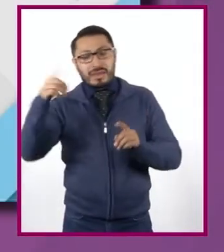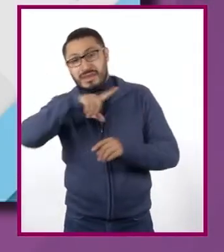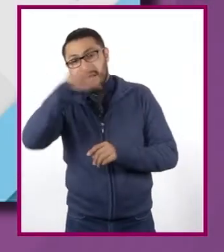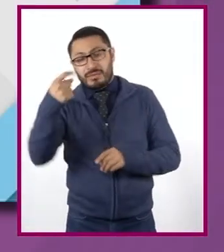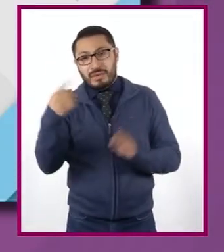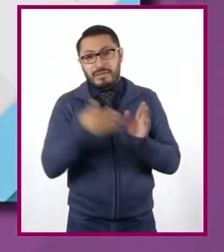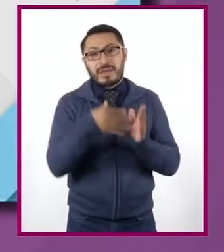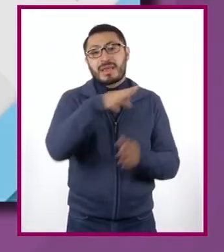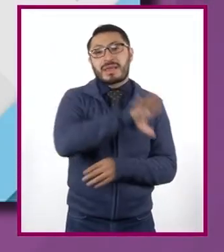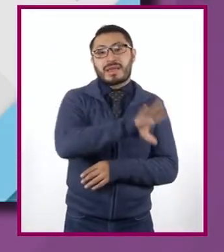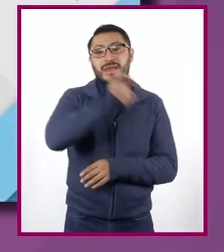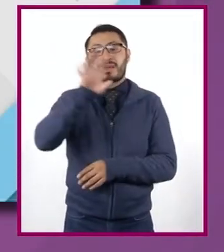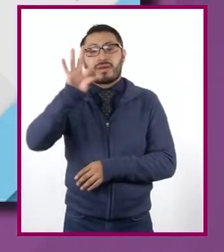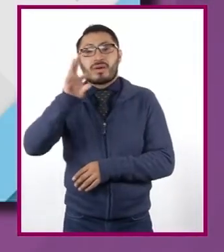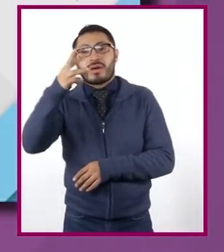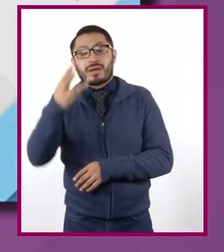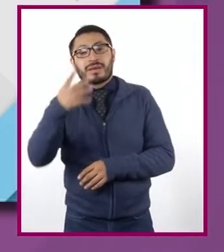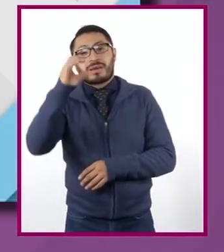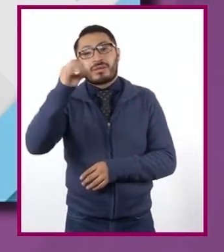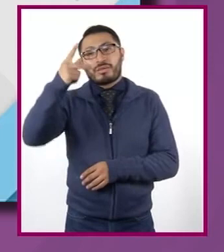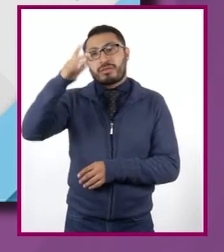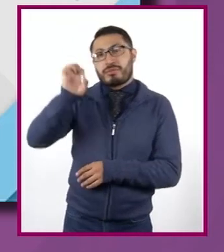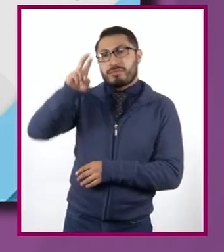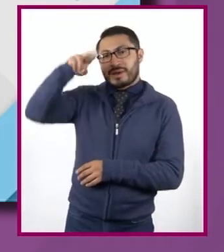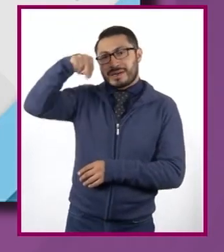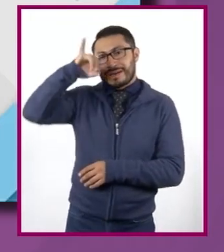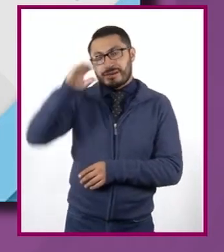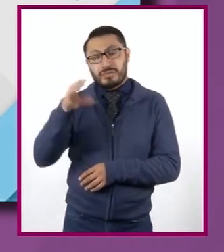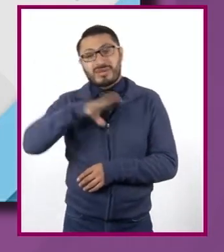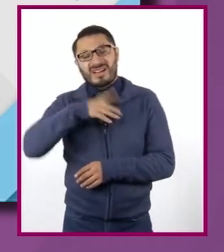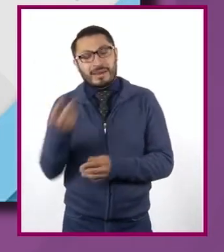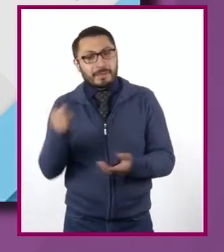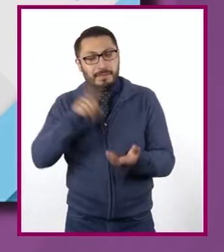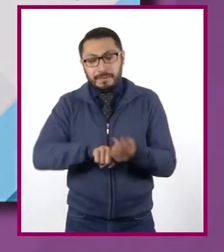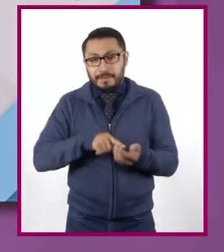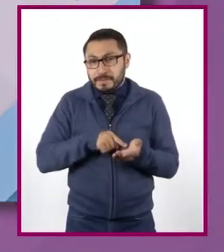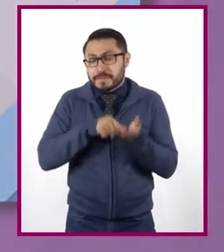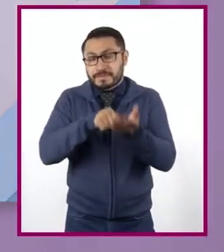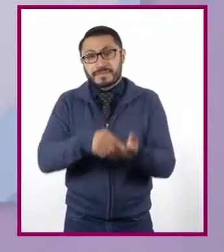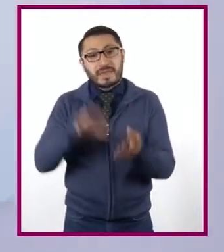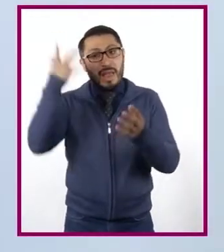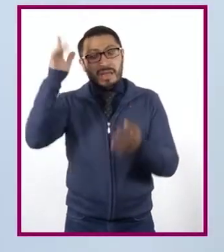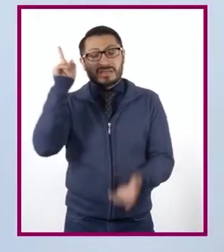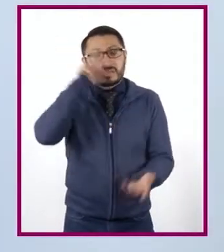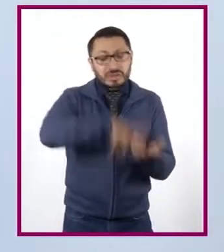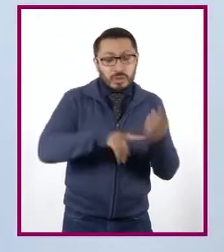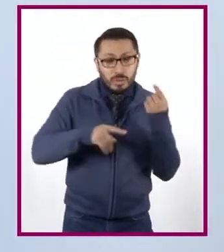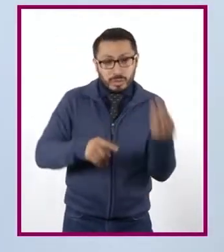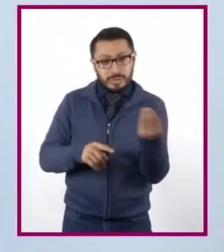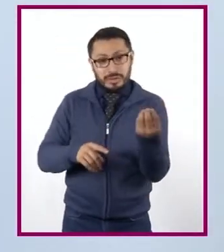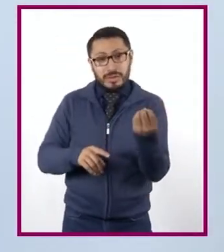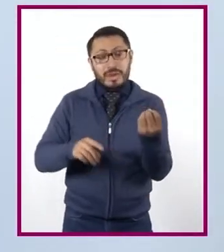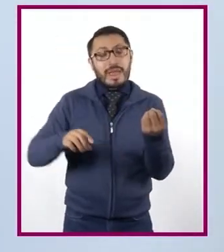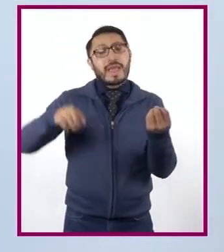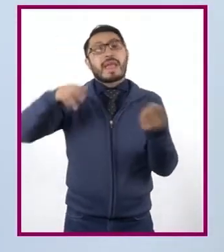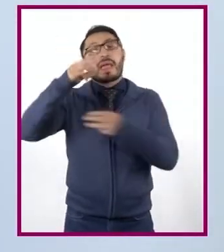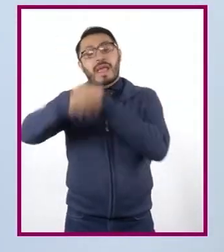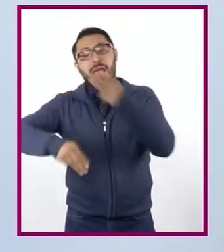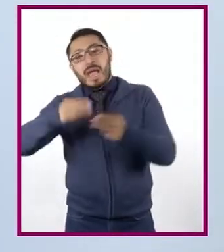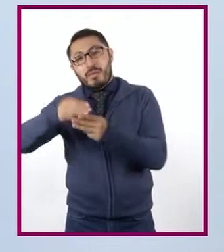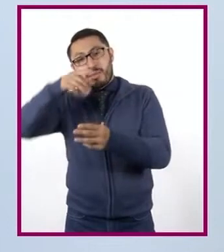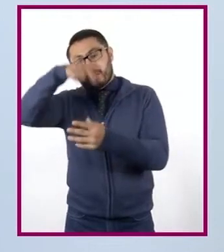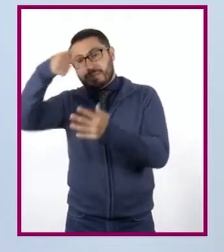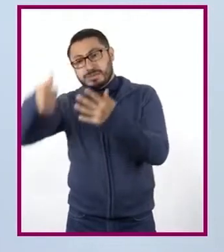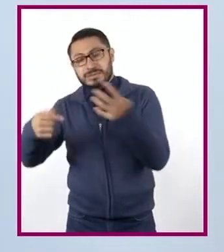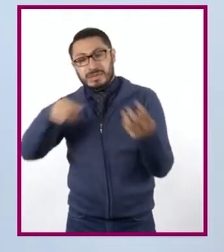el modelo heliocéntrico, colocando en el centro del sistema solar al Sol y girando alrededor de él a los